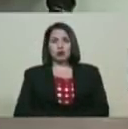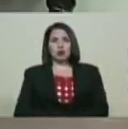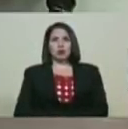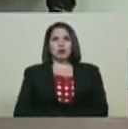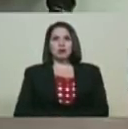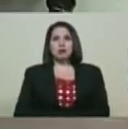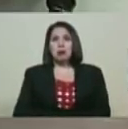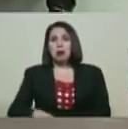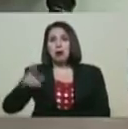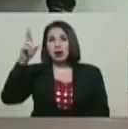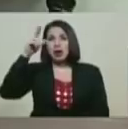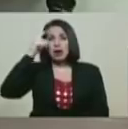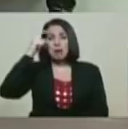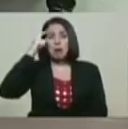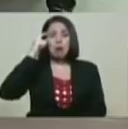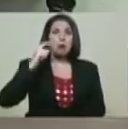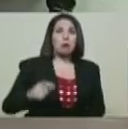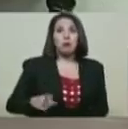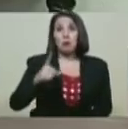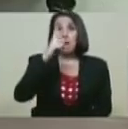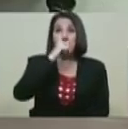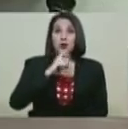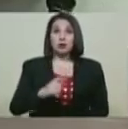Y Ramos Alú, hace un año,